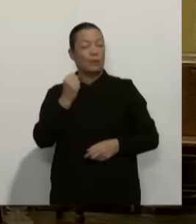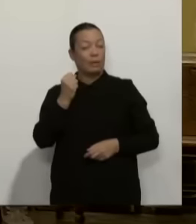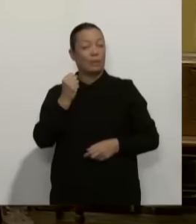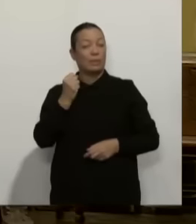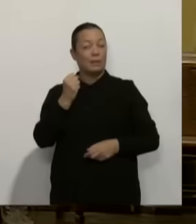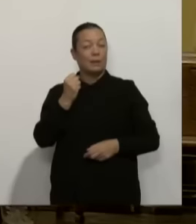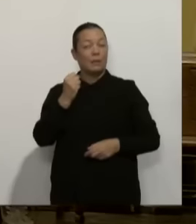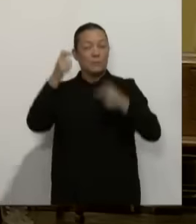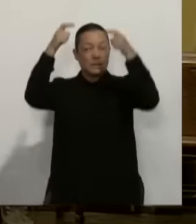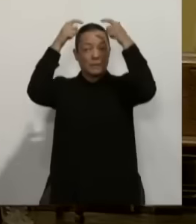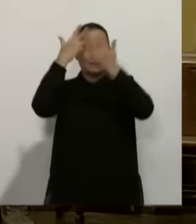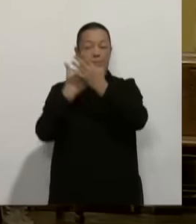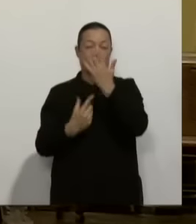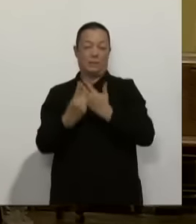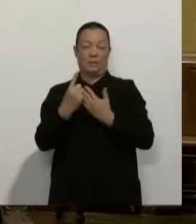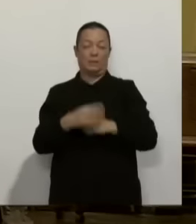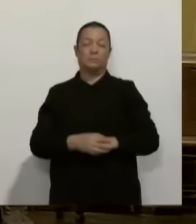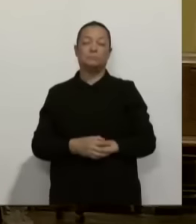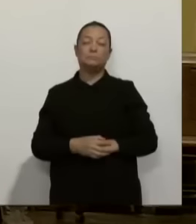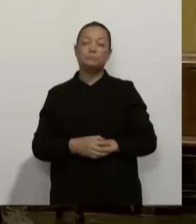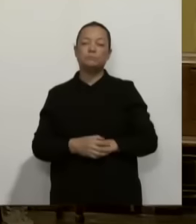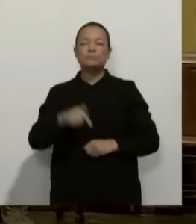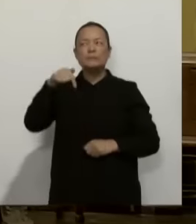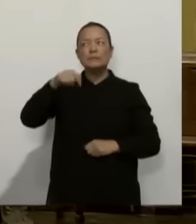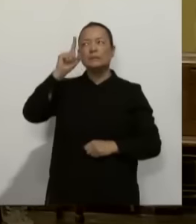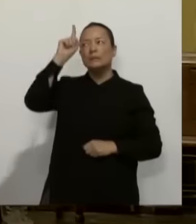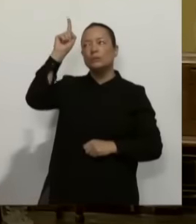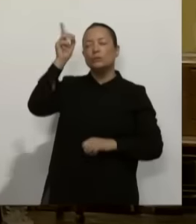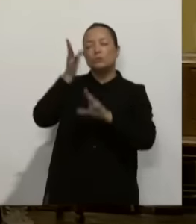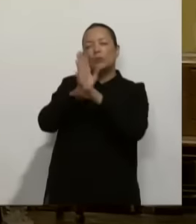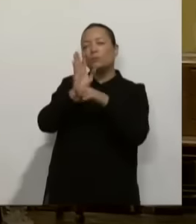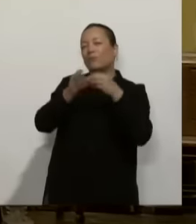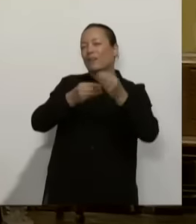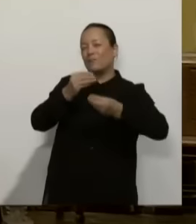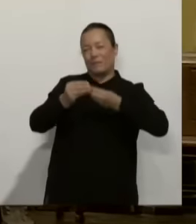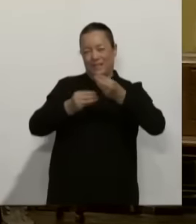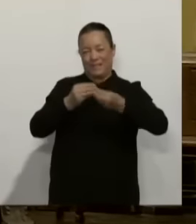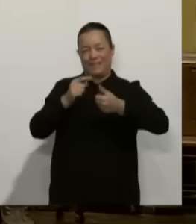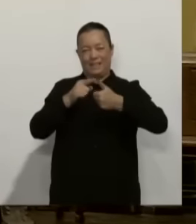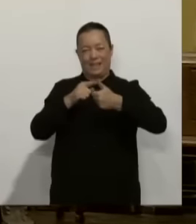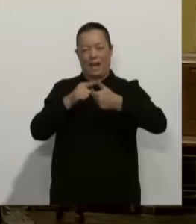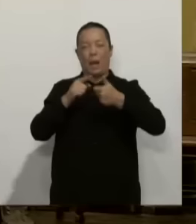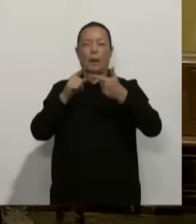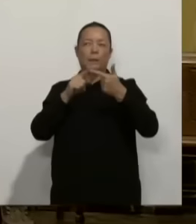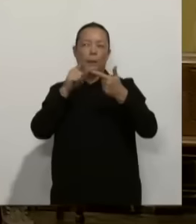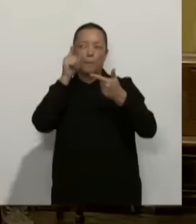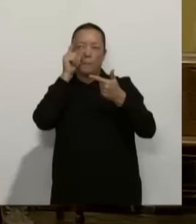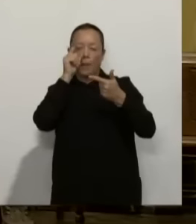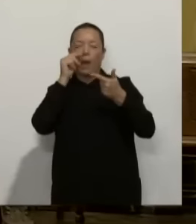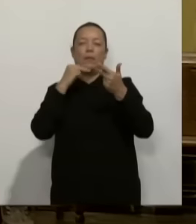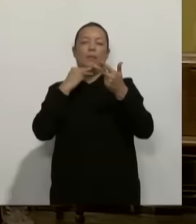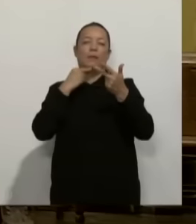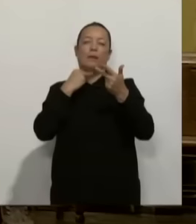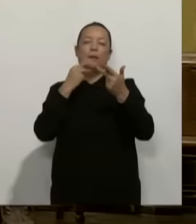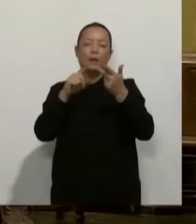en este misterio de la Santísima Trinidad, de este Dios familia, de este Dios Padre, Hijo y